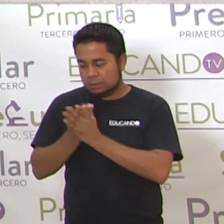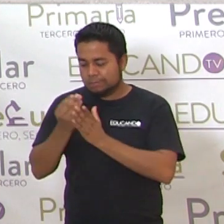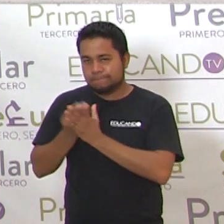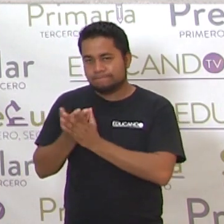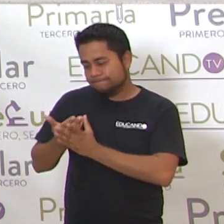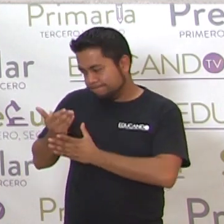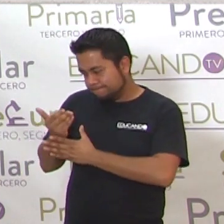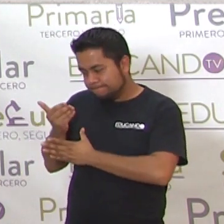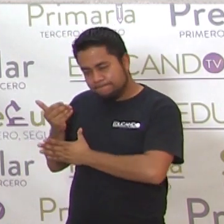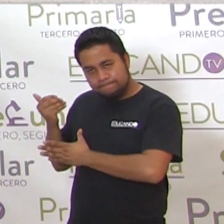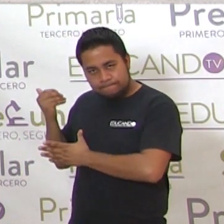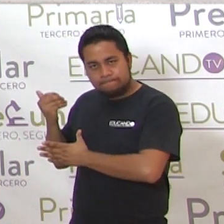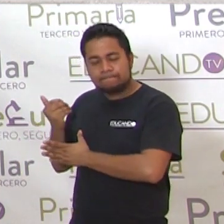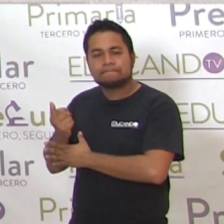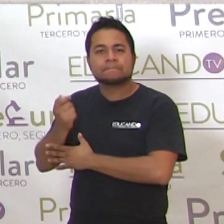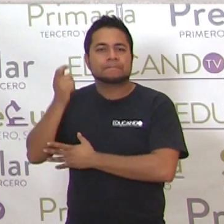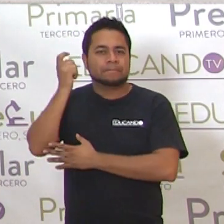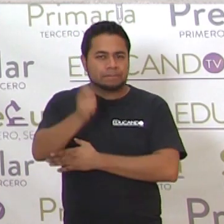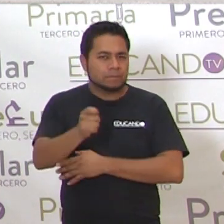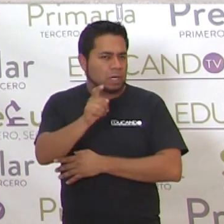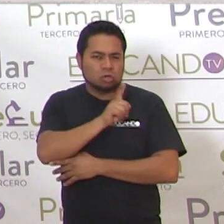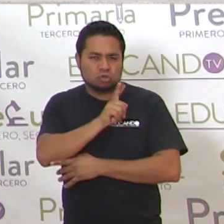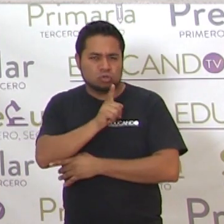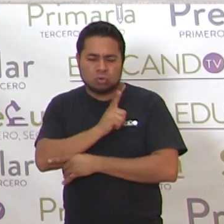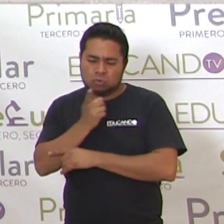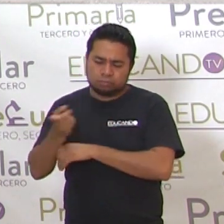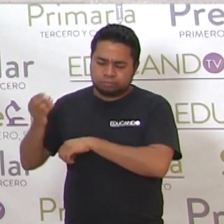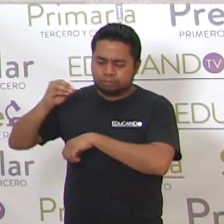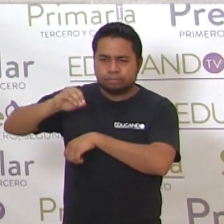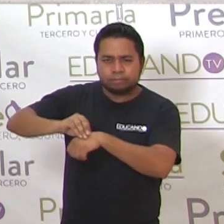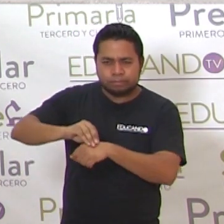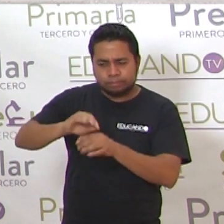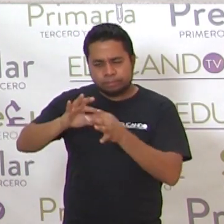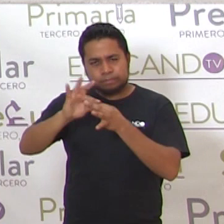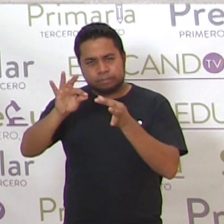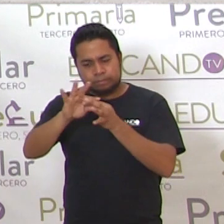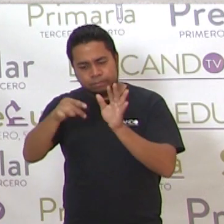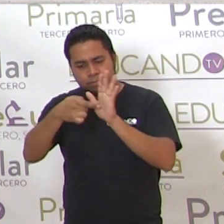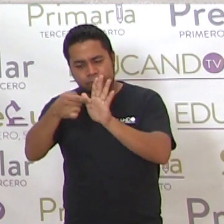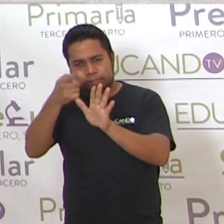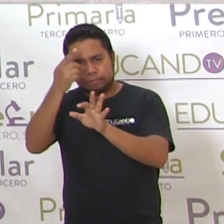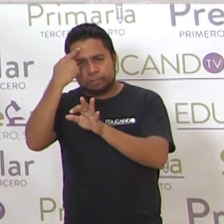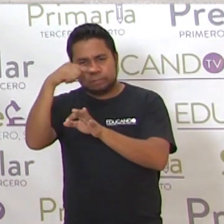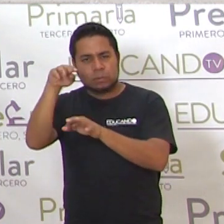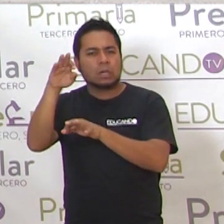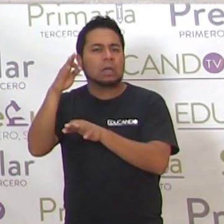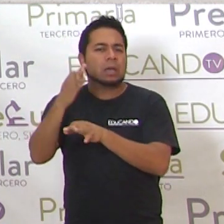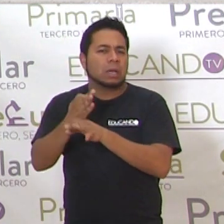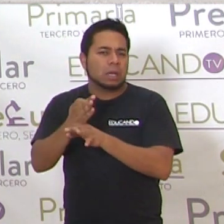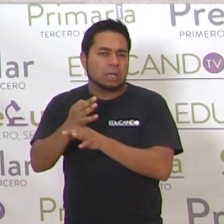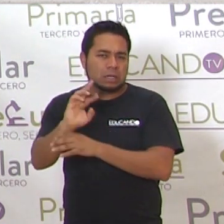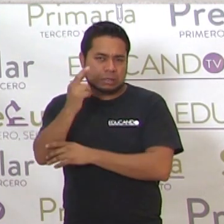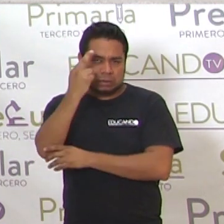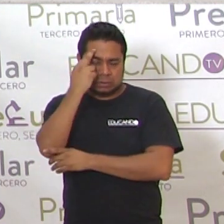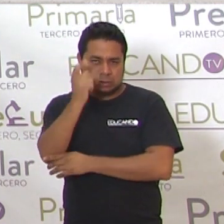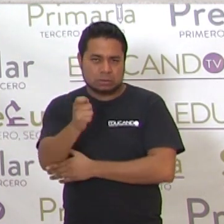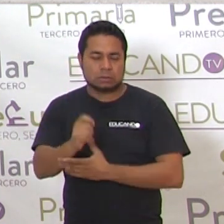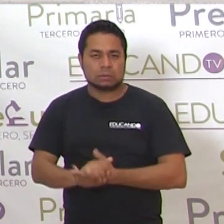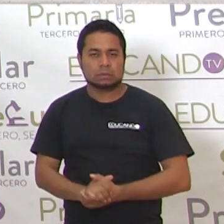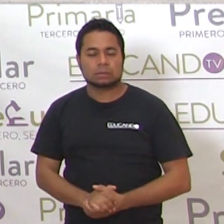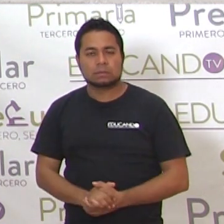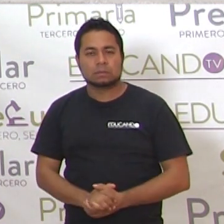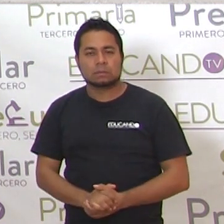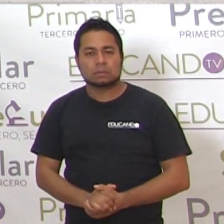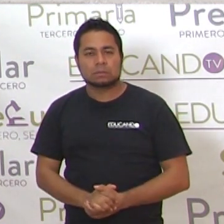anterior y que simple y sencillamente las estamos recordando ahora el asunto que es el tema